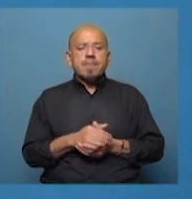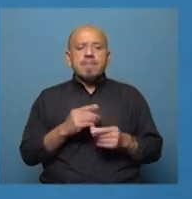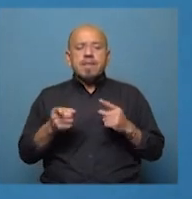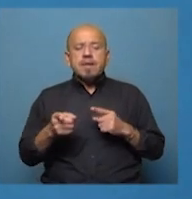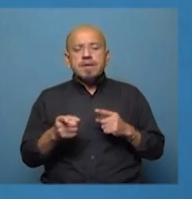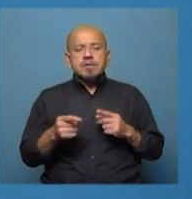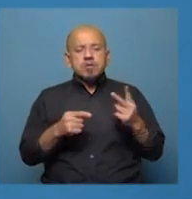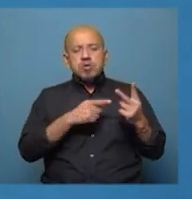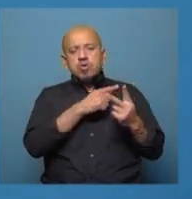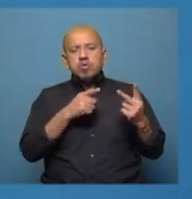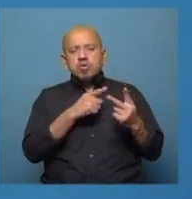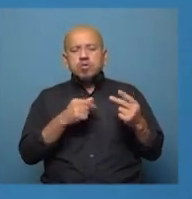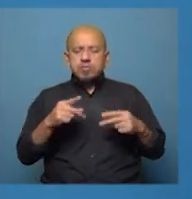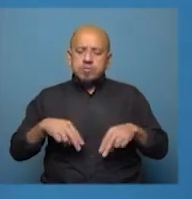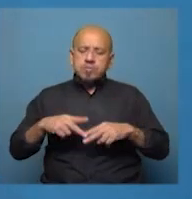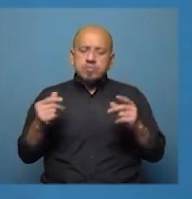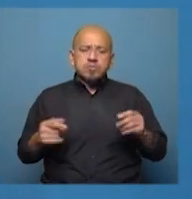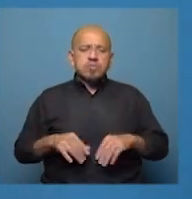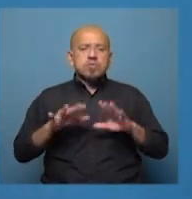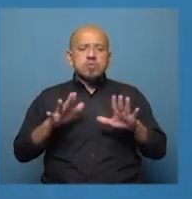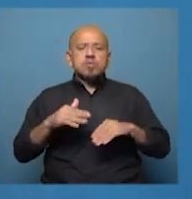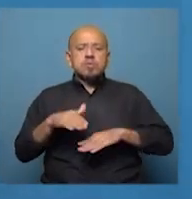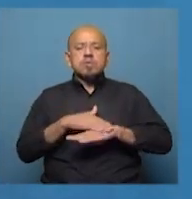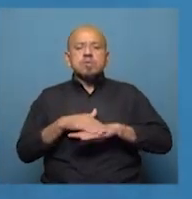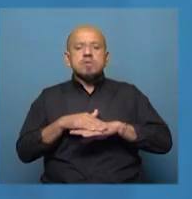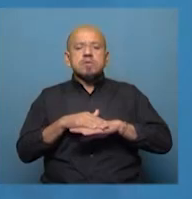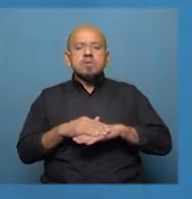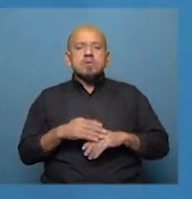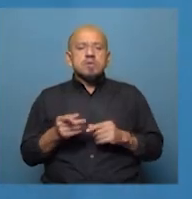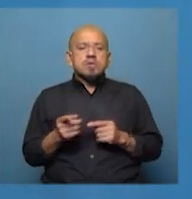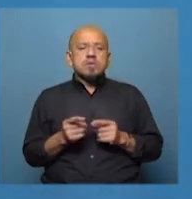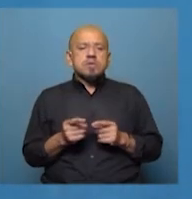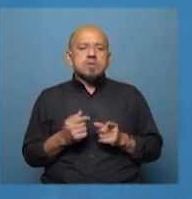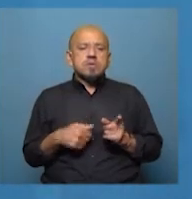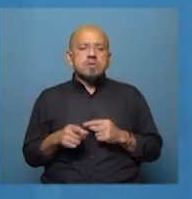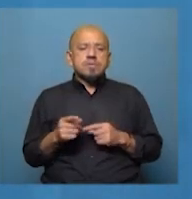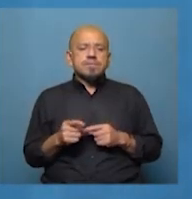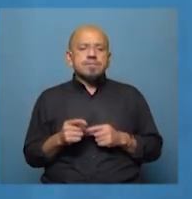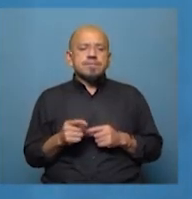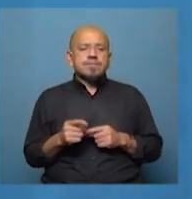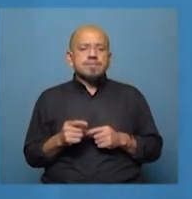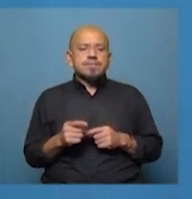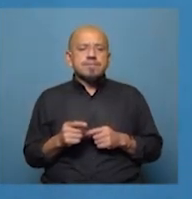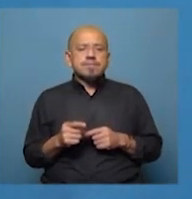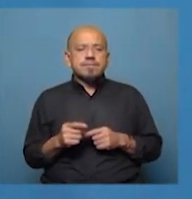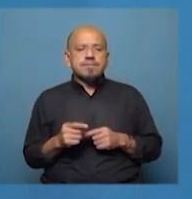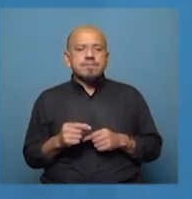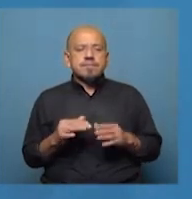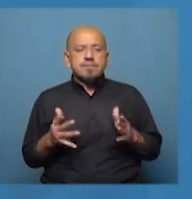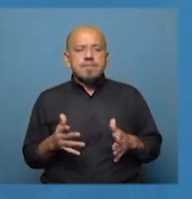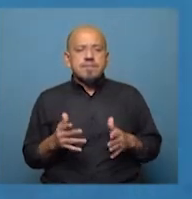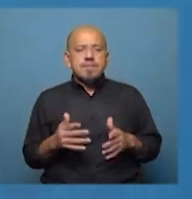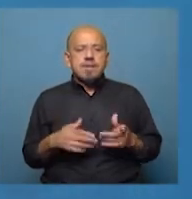estudiaron los 10 medicamentos básicos que cubren las las mayores patologías o las patologías